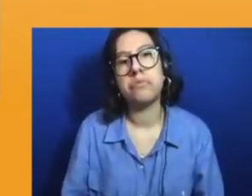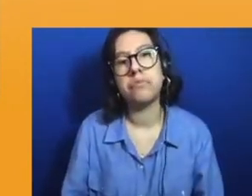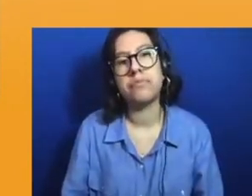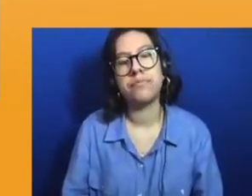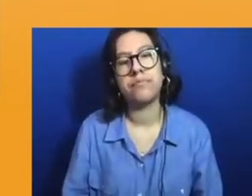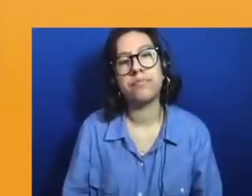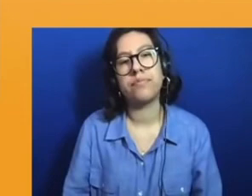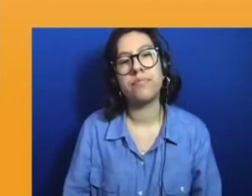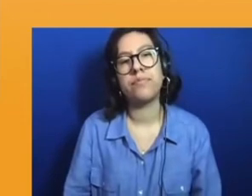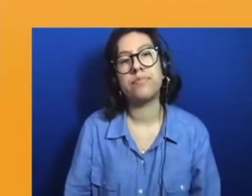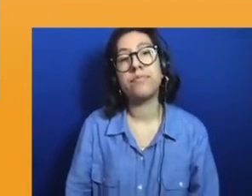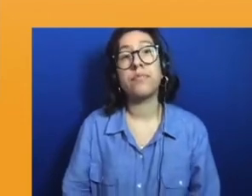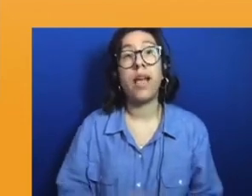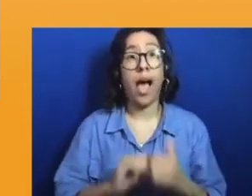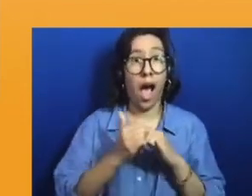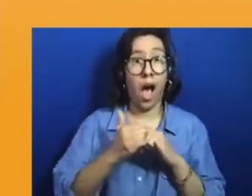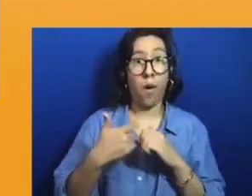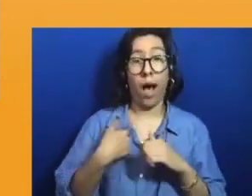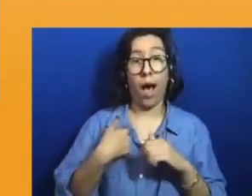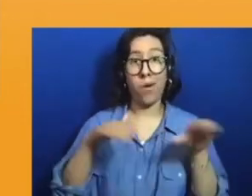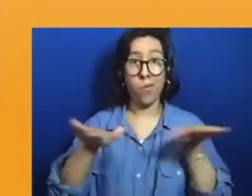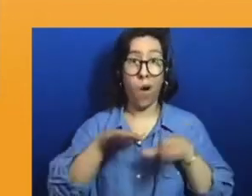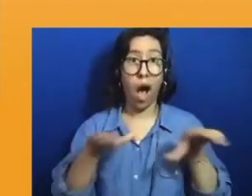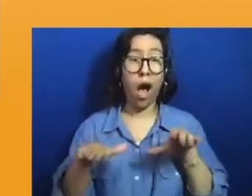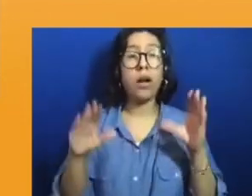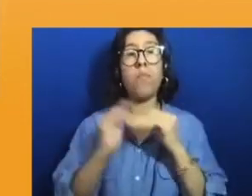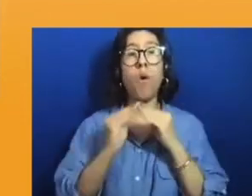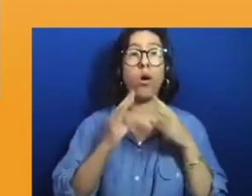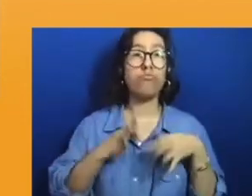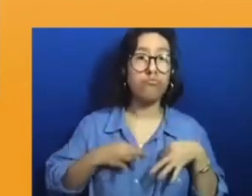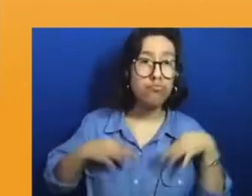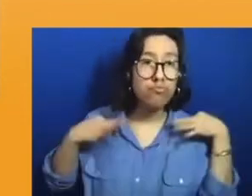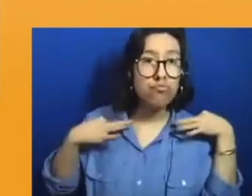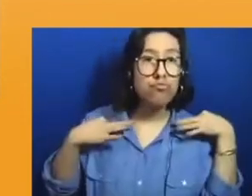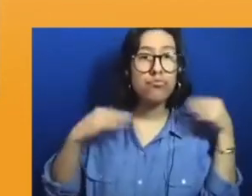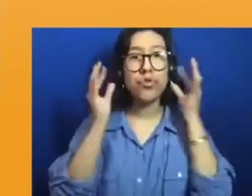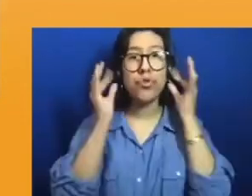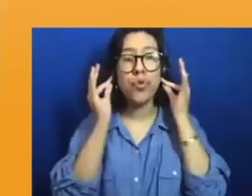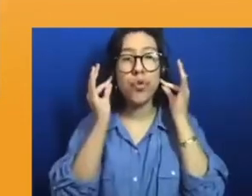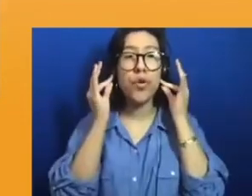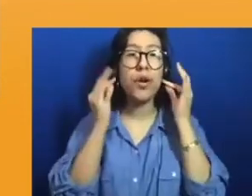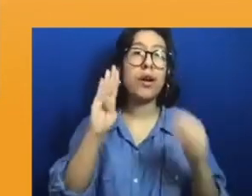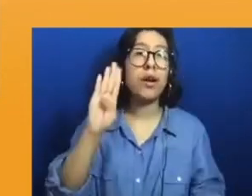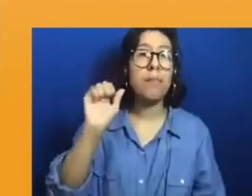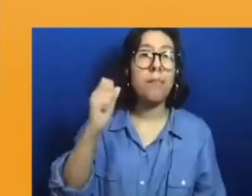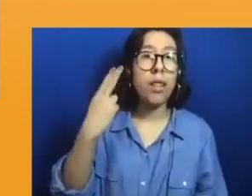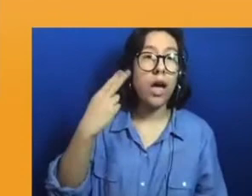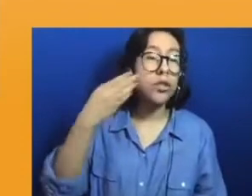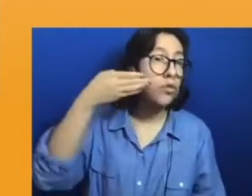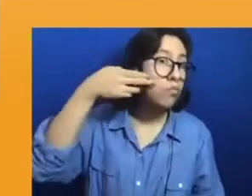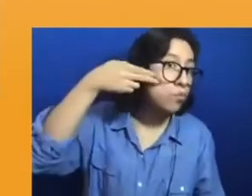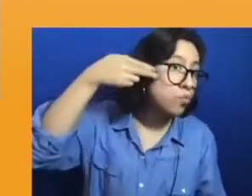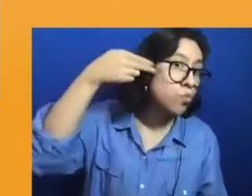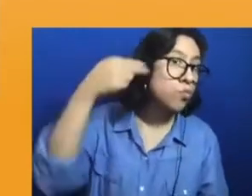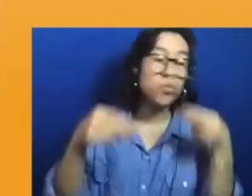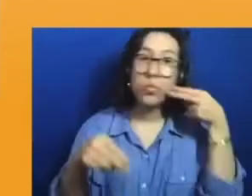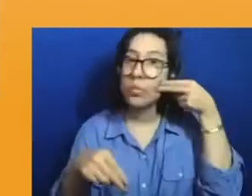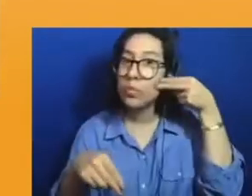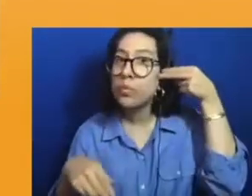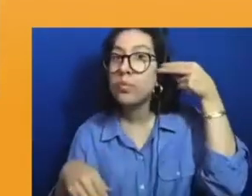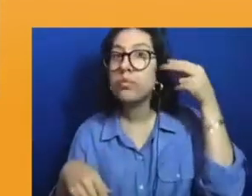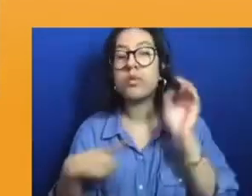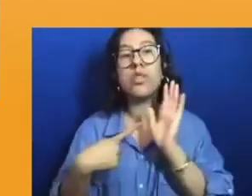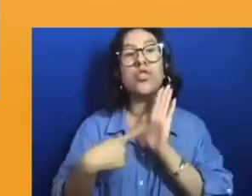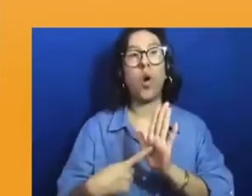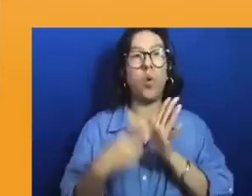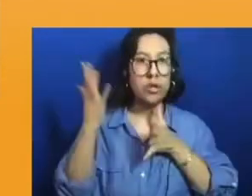Y la forma en la que camino, me voy a poner como más joyería, me pongo como el rubor más arriba para que